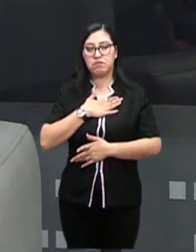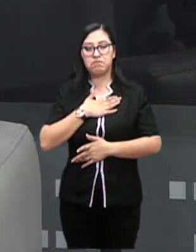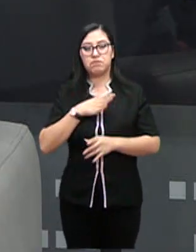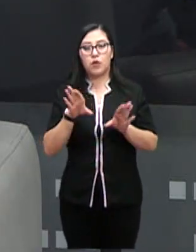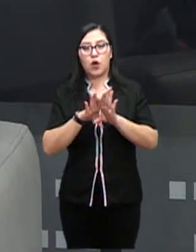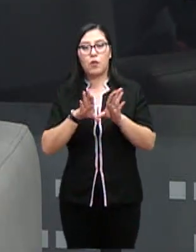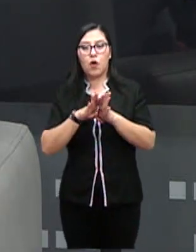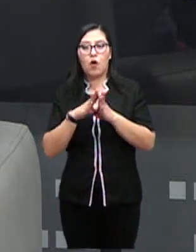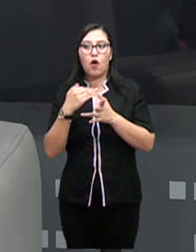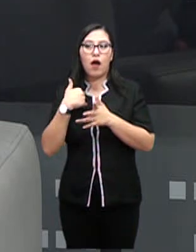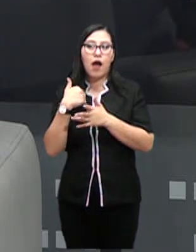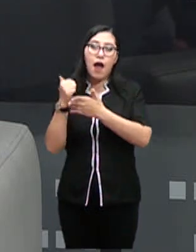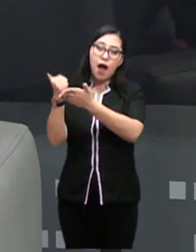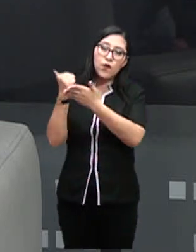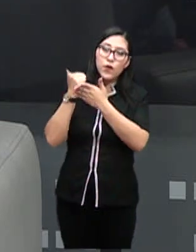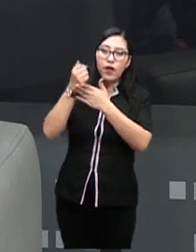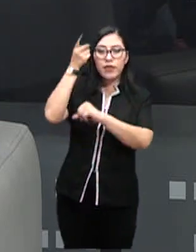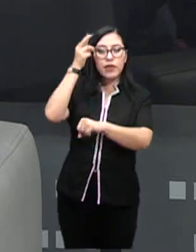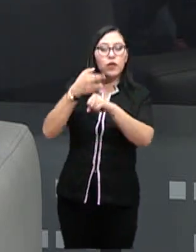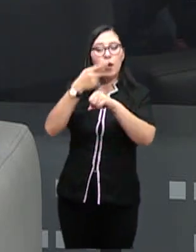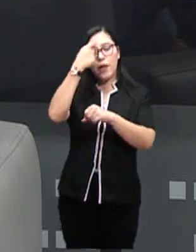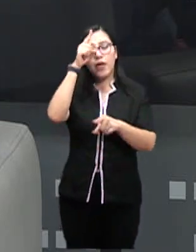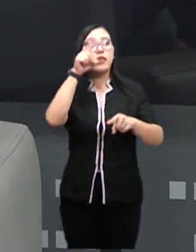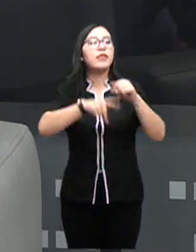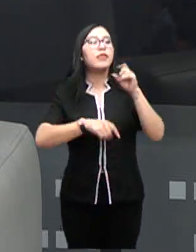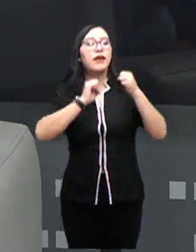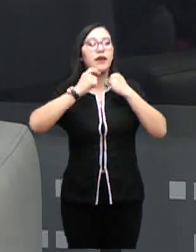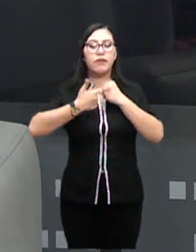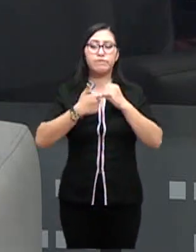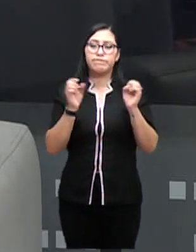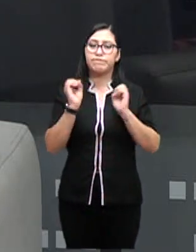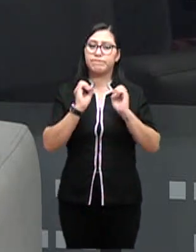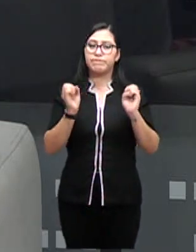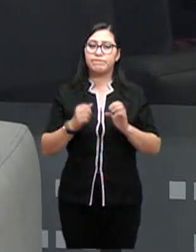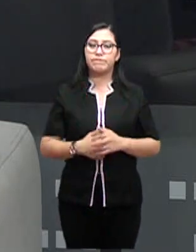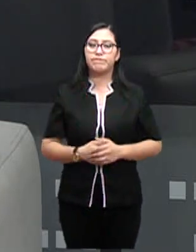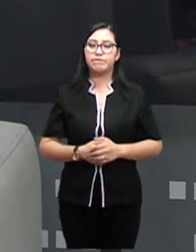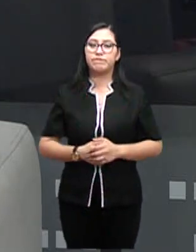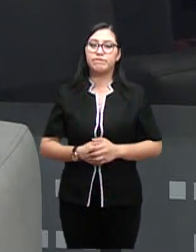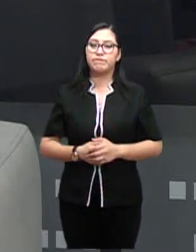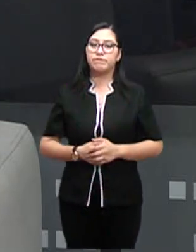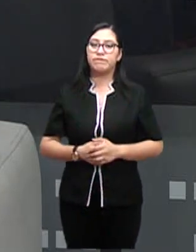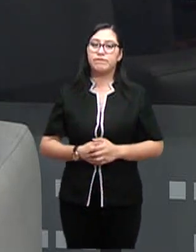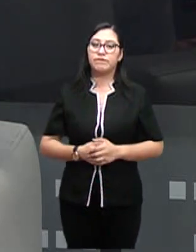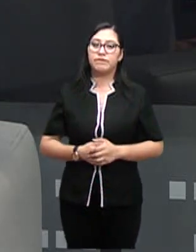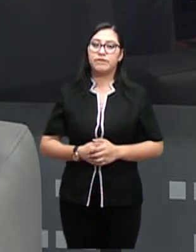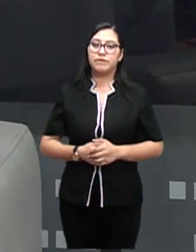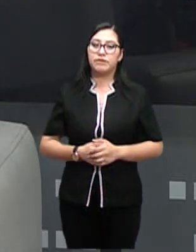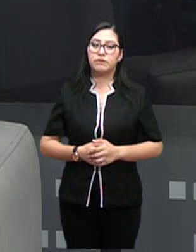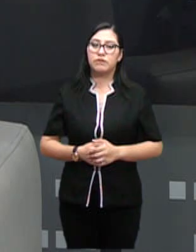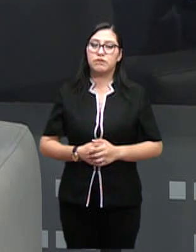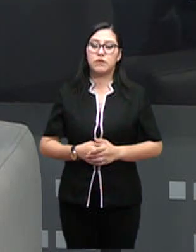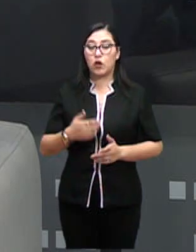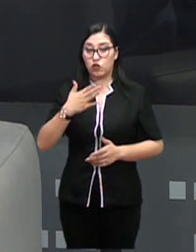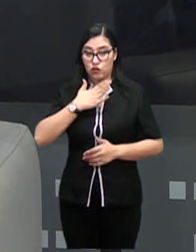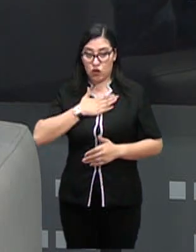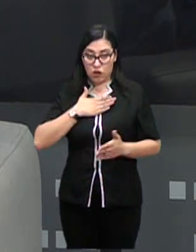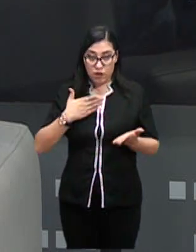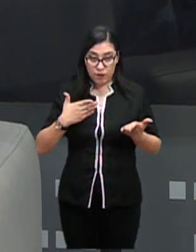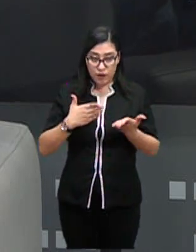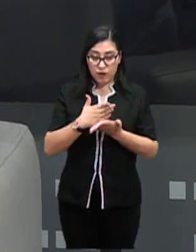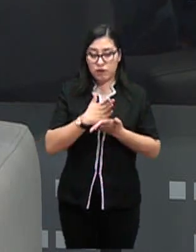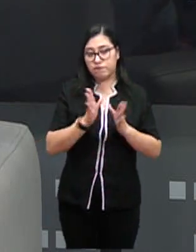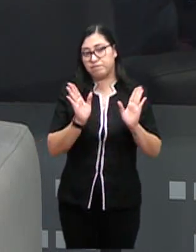al señor director para que puedan regresar esa pirotecnia, que sí está, es así, autorizada para venderla. No nos metemos ya en ese